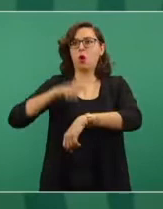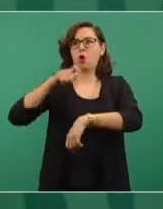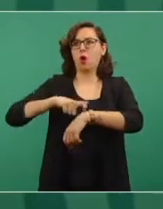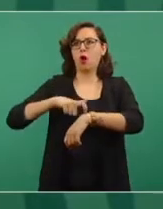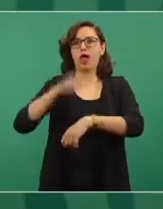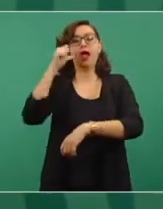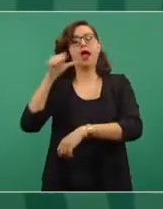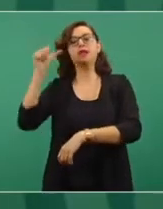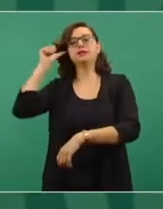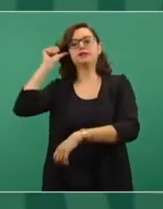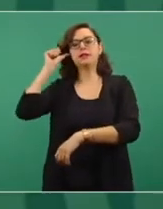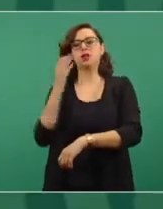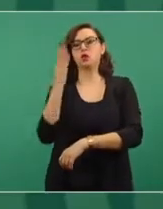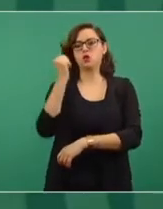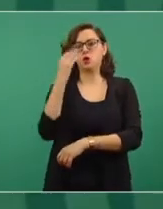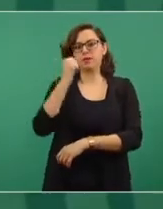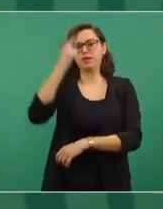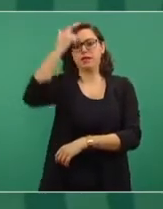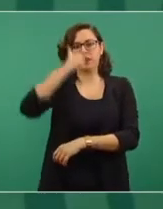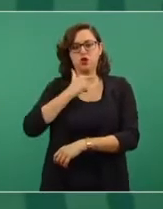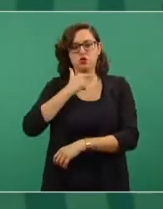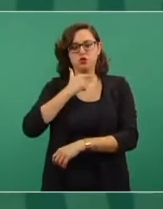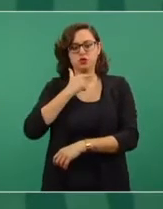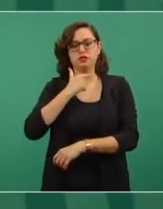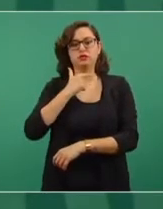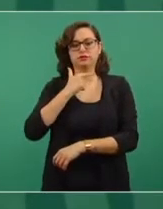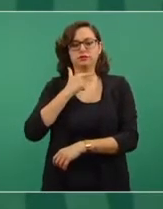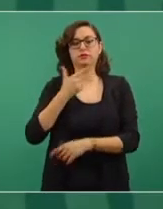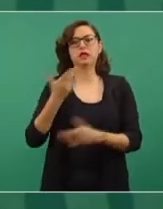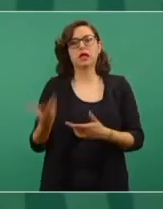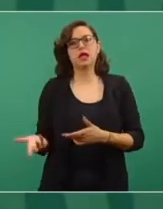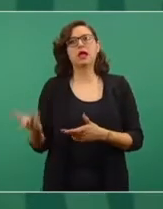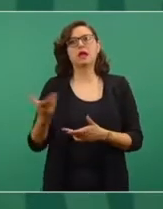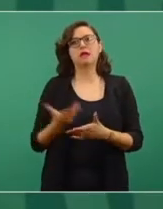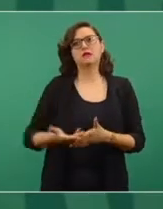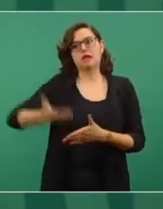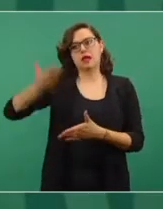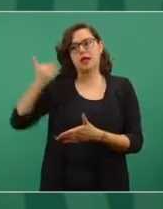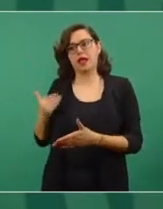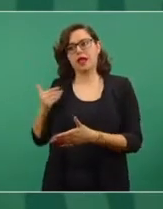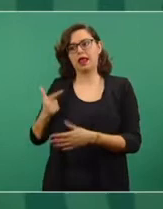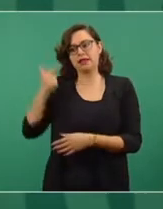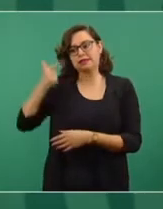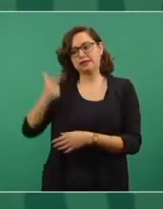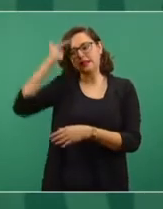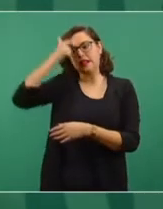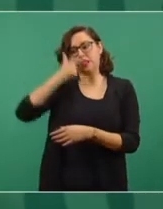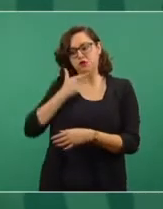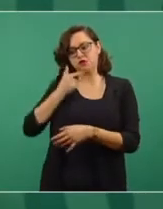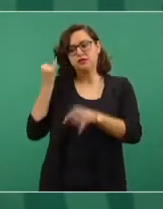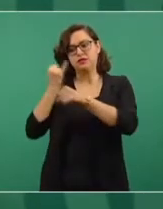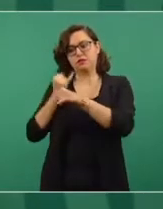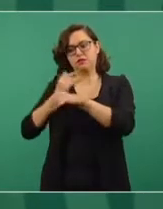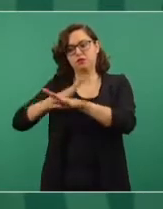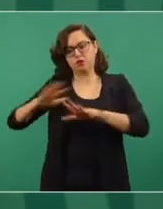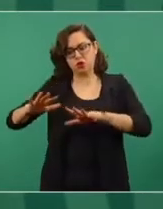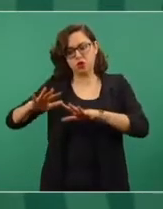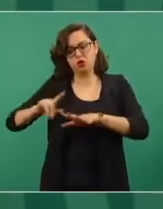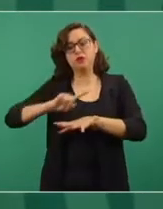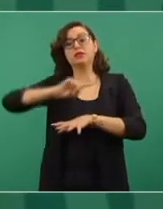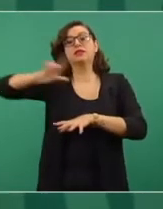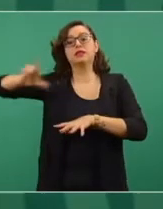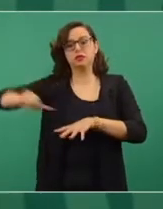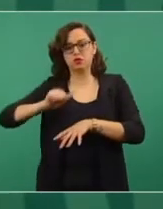21 horas de ayer por la tarde, de modo que difiere de lo que presentamos a las 7 de la noche porque contiene ya